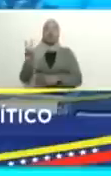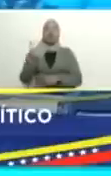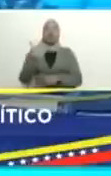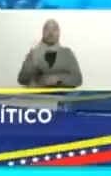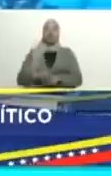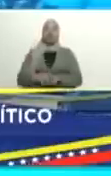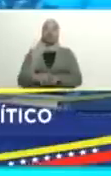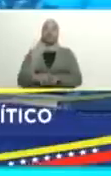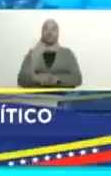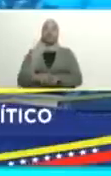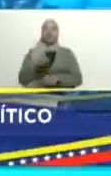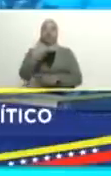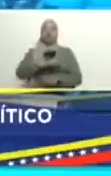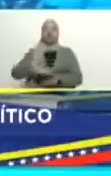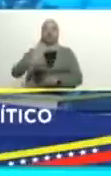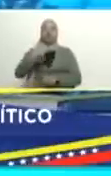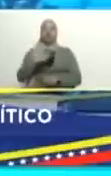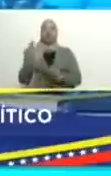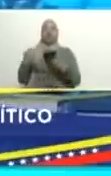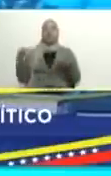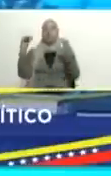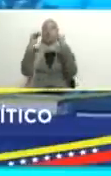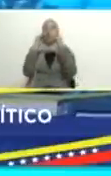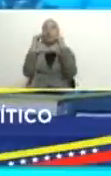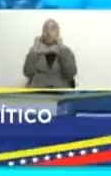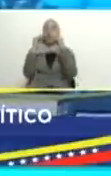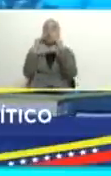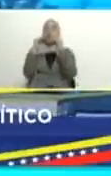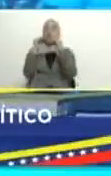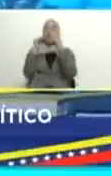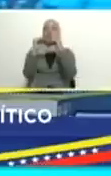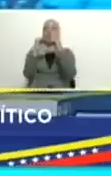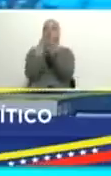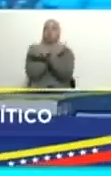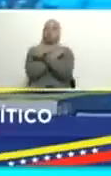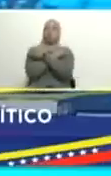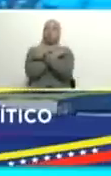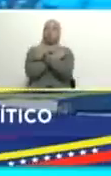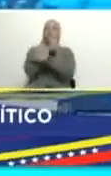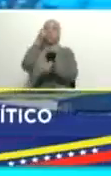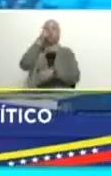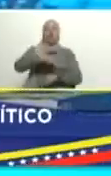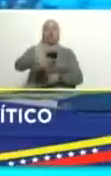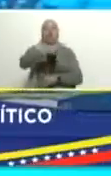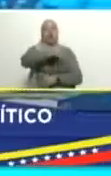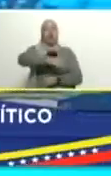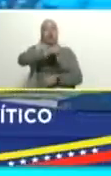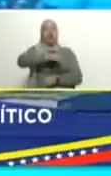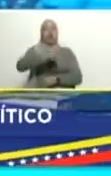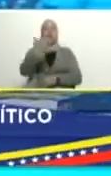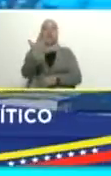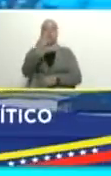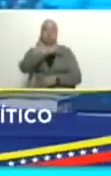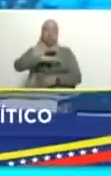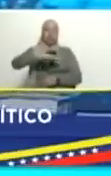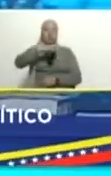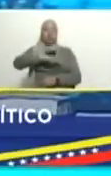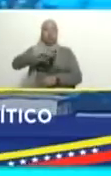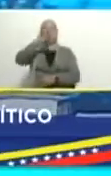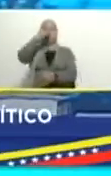y la gran misión Igualdad y Felicidad Social del Pueblo. 3 grandes misiones con